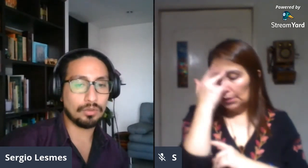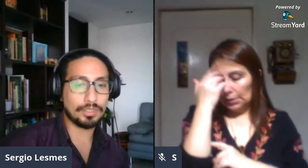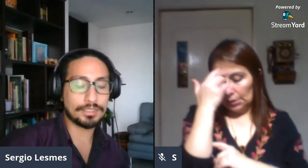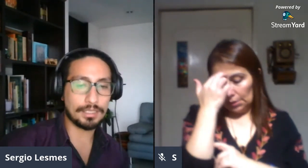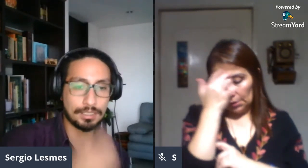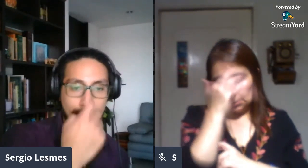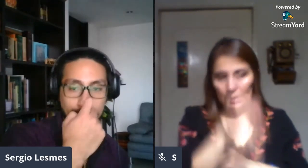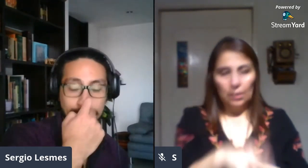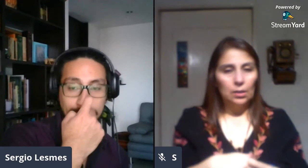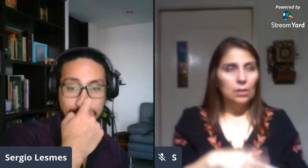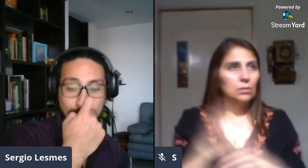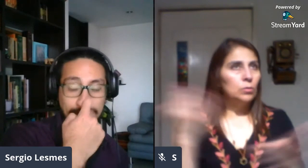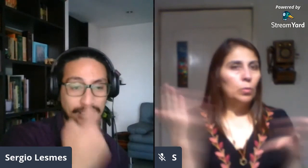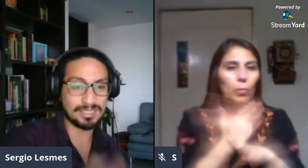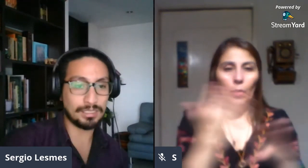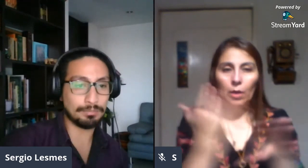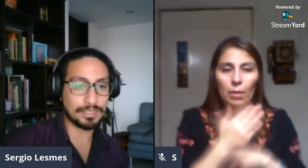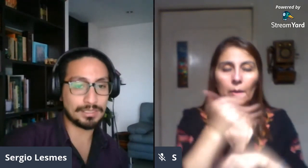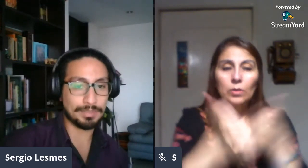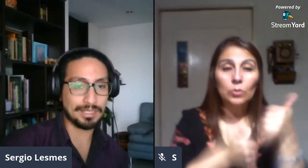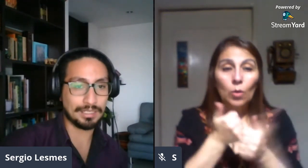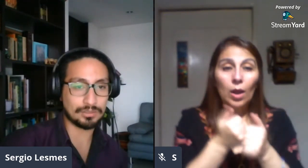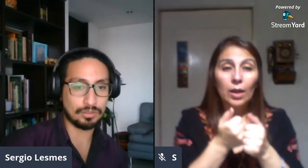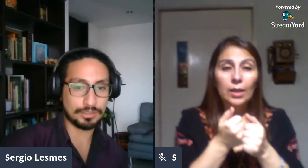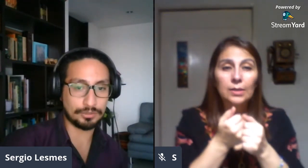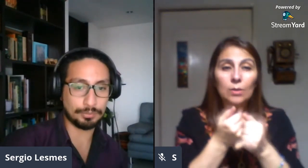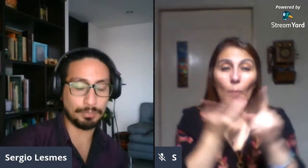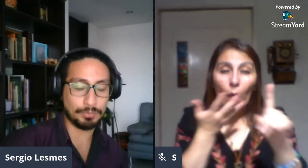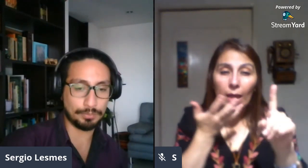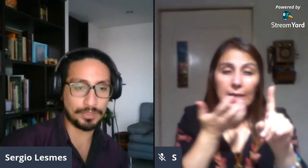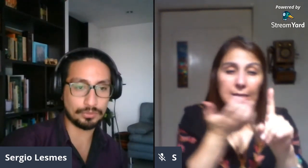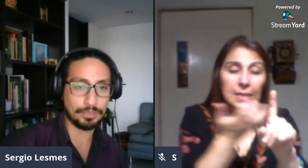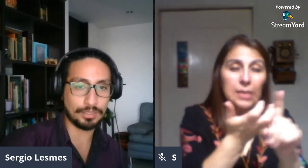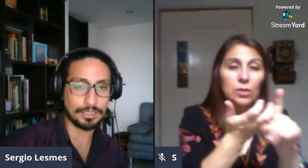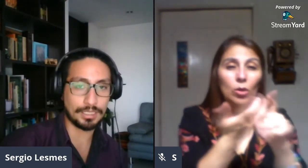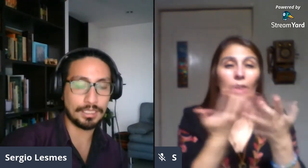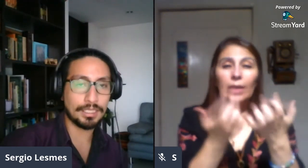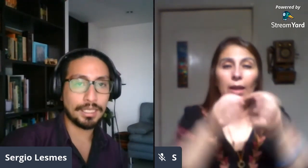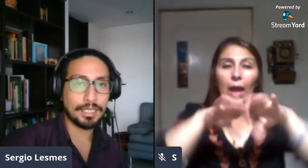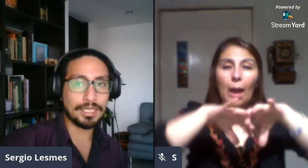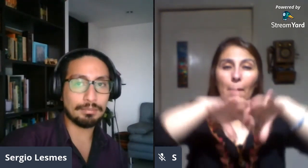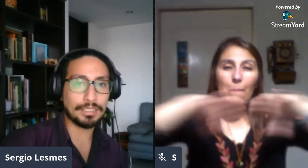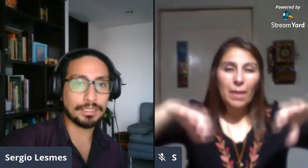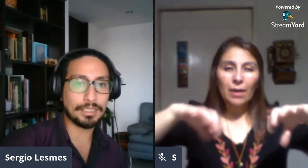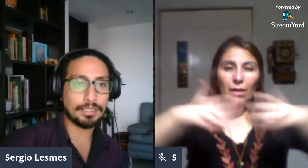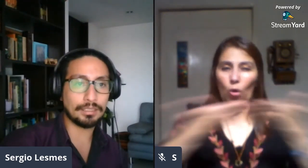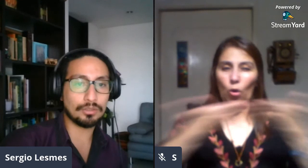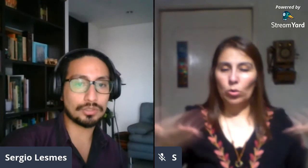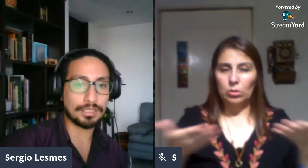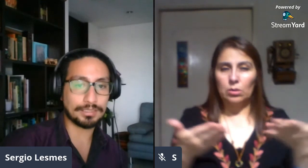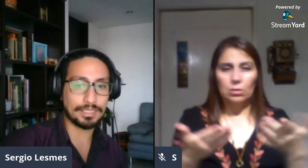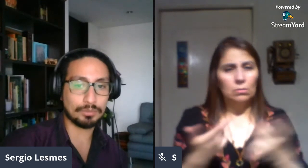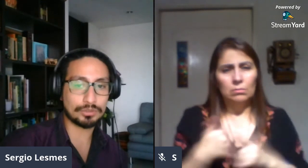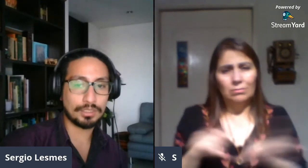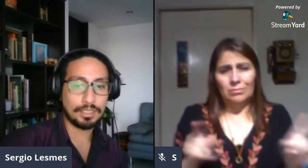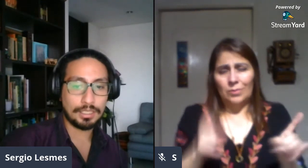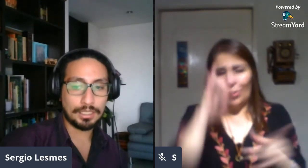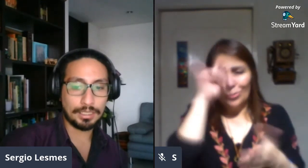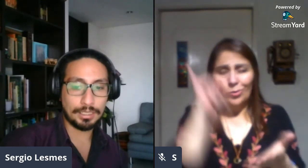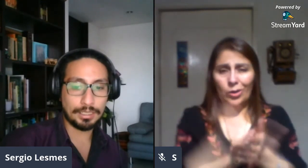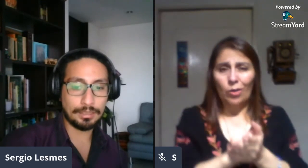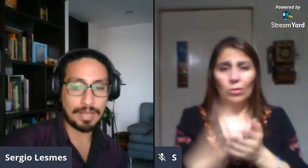tiene que ver con esa intención que tiene siempre de separar las cosas. Yo pienso que de verdad, en la medida en que nos